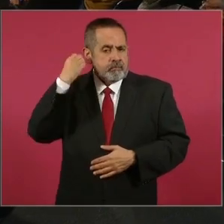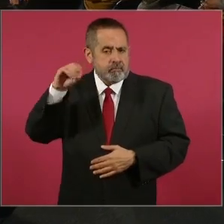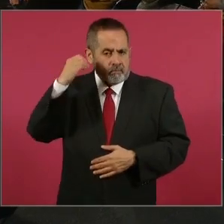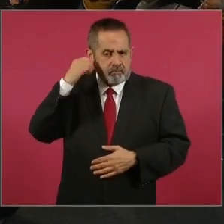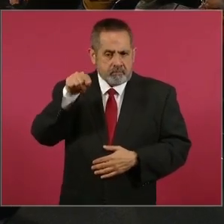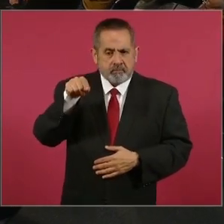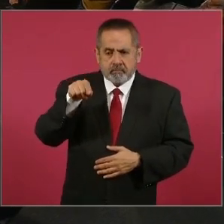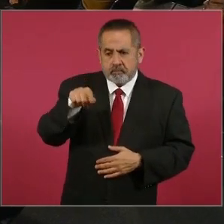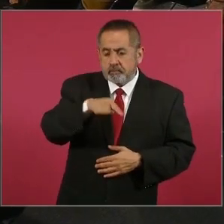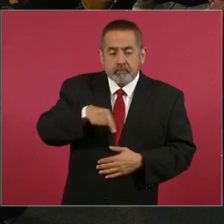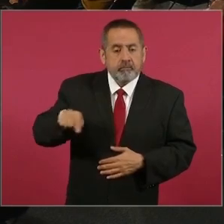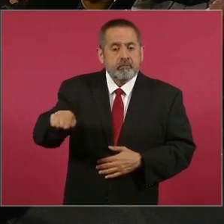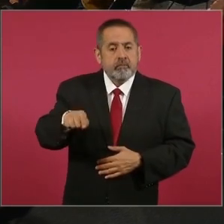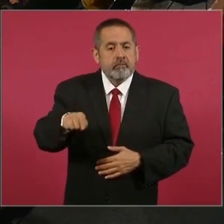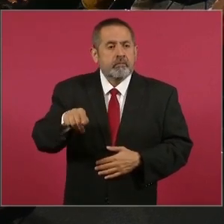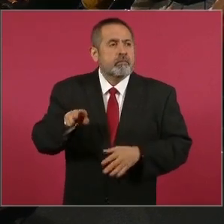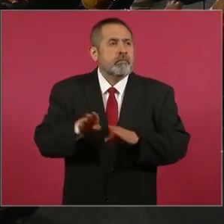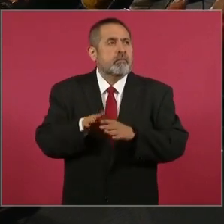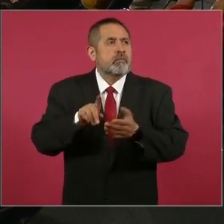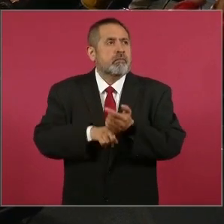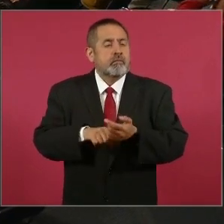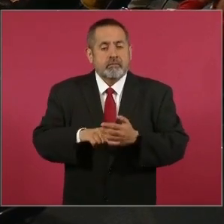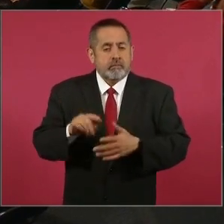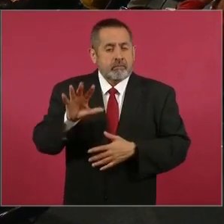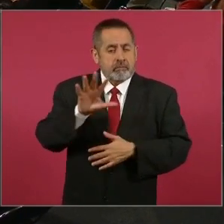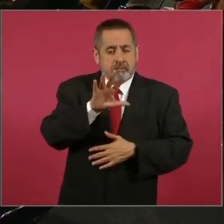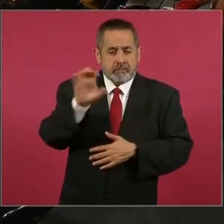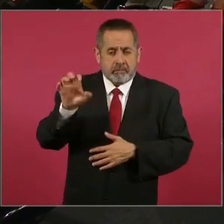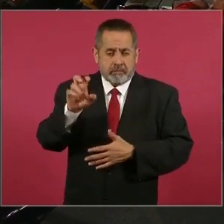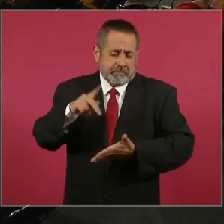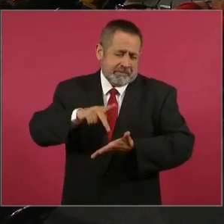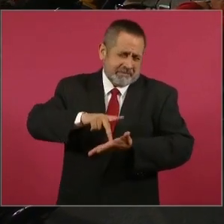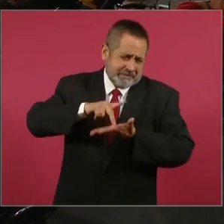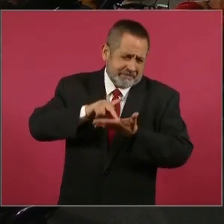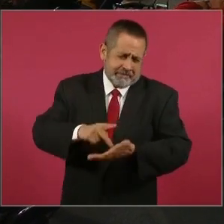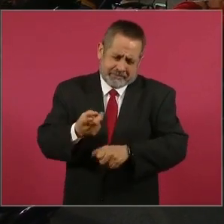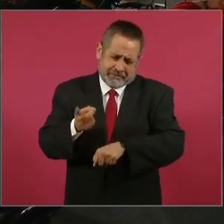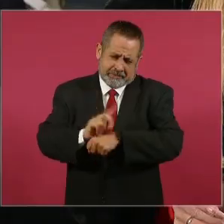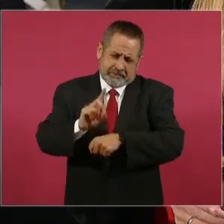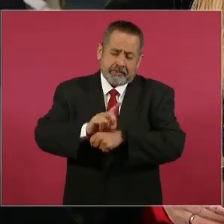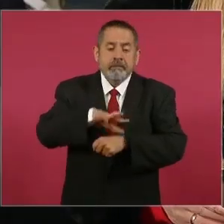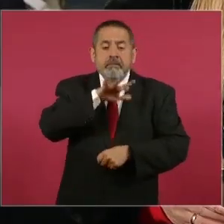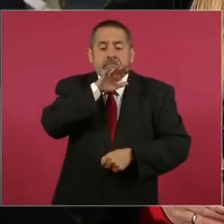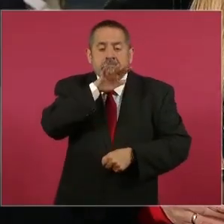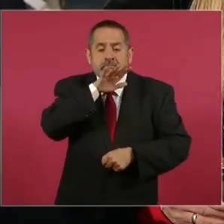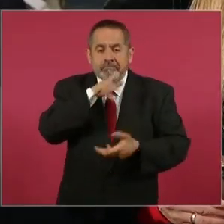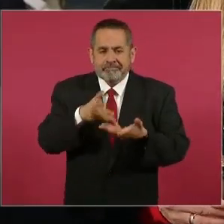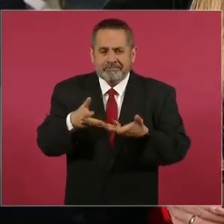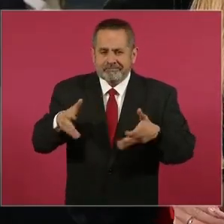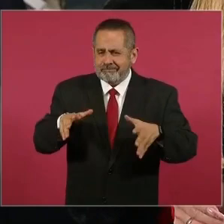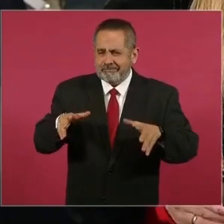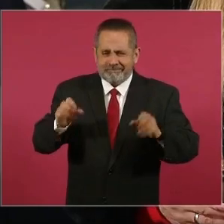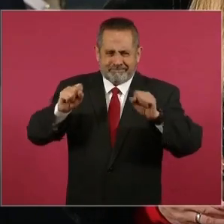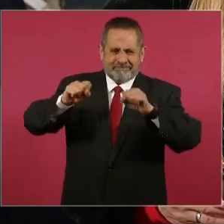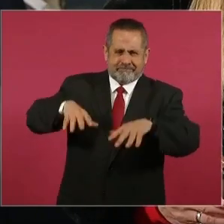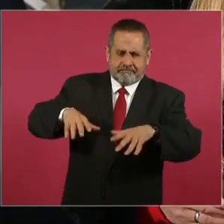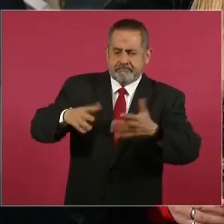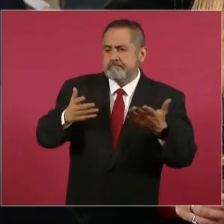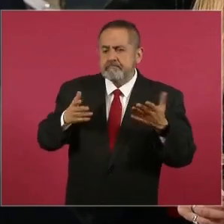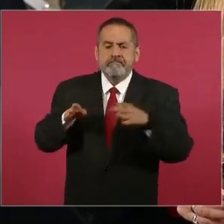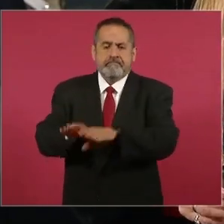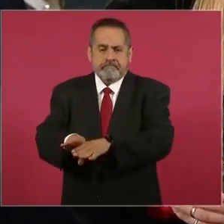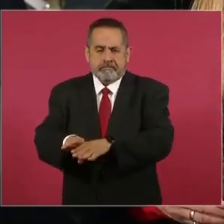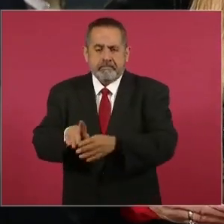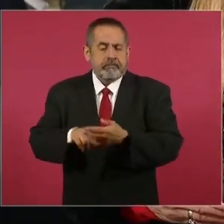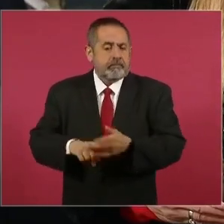lugar en el que depositaban un promedio de 500 toneladas eh diarias de basura esto obligó a que las autoridades